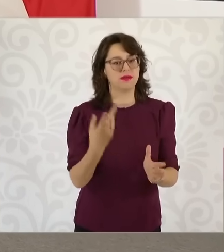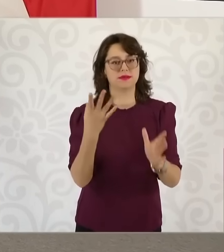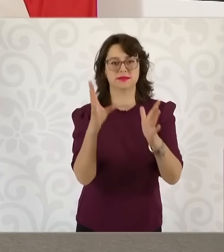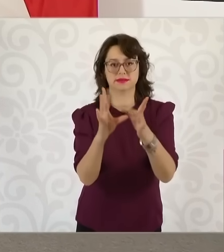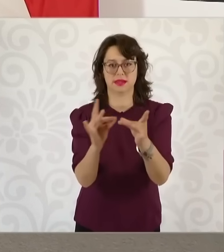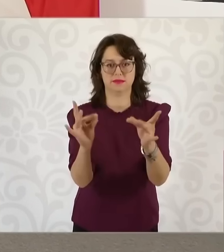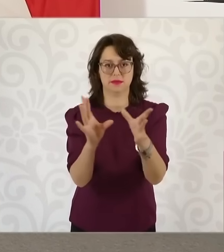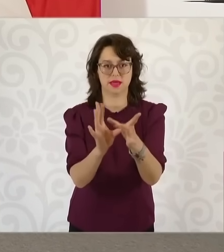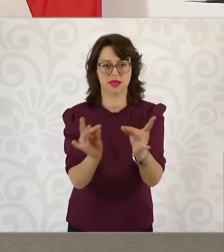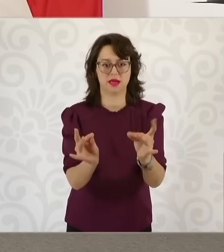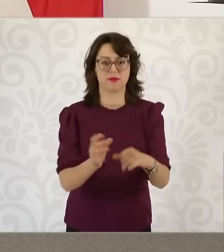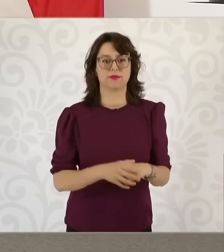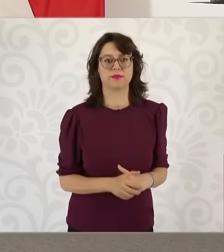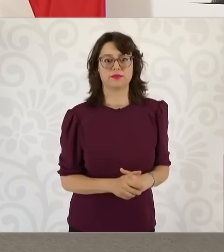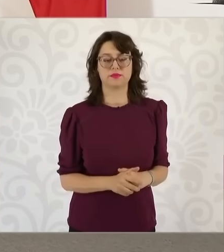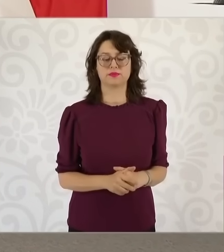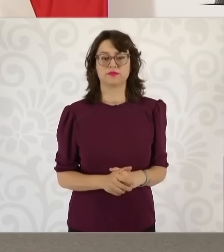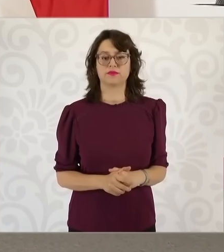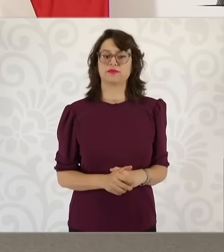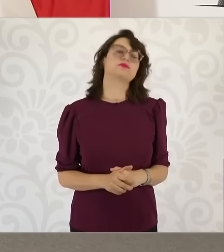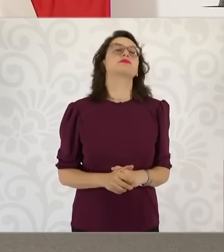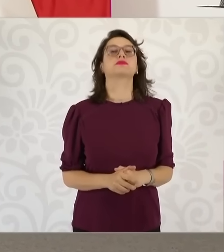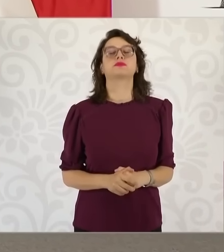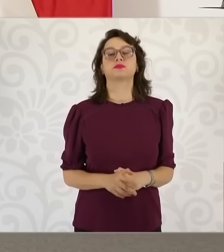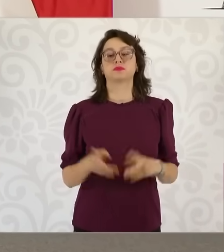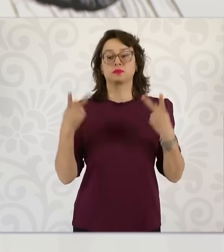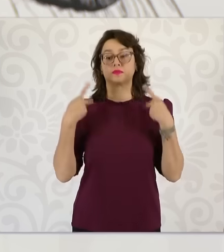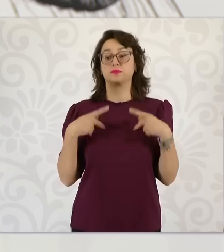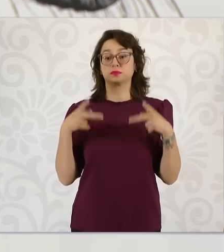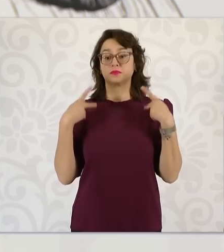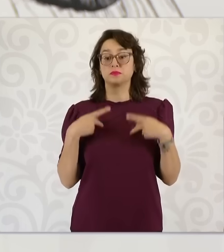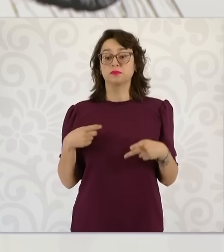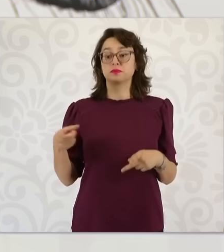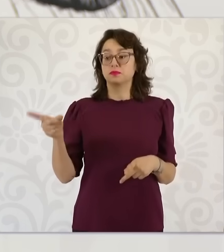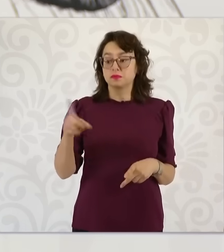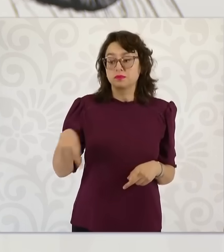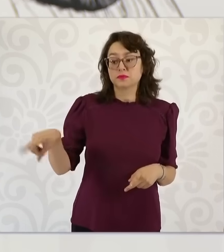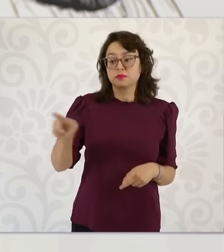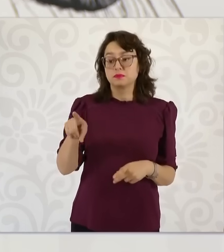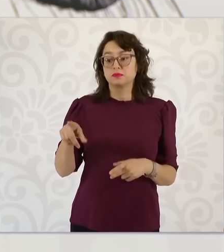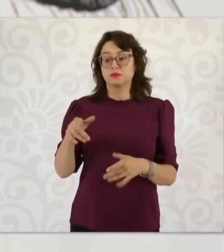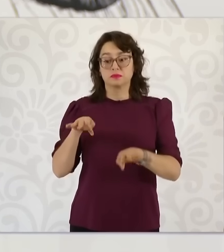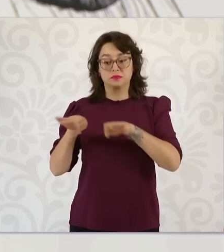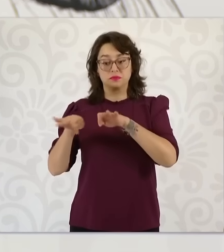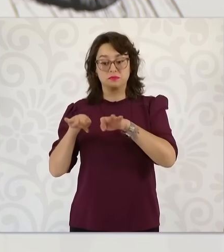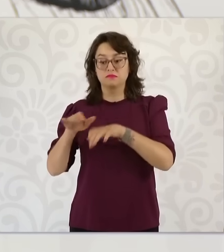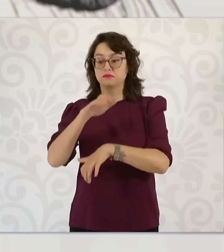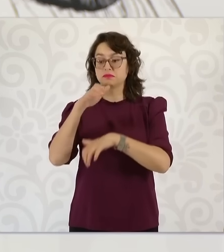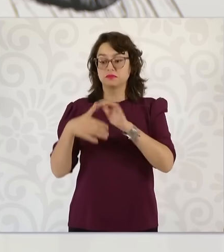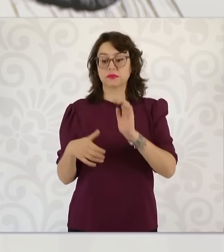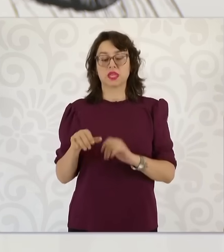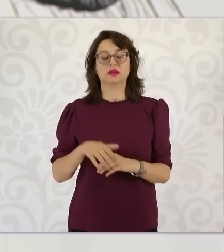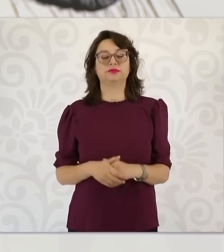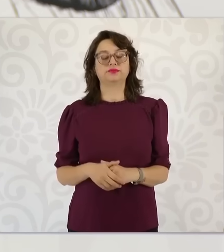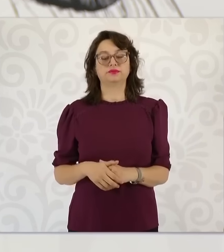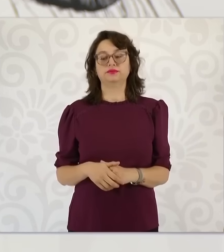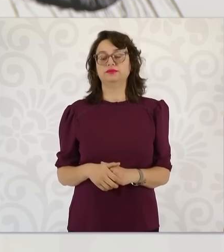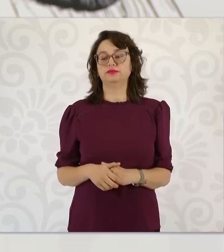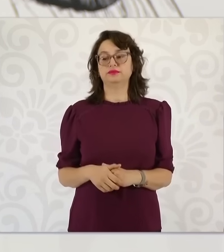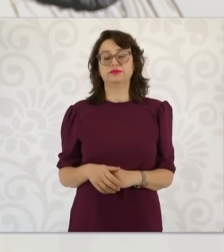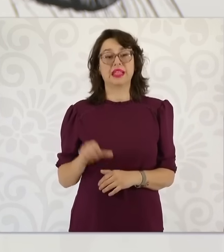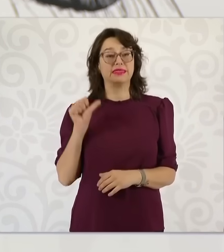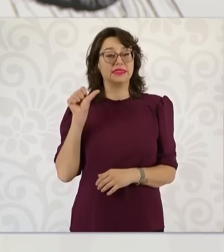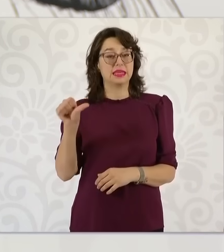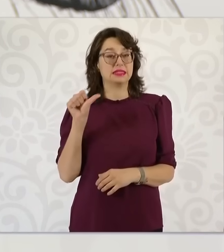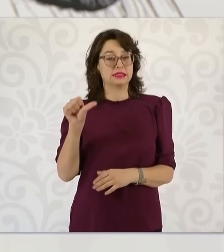que se iba a retirar, si ganaba 16,000 pesos, con 4,000